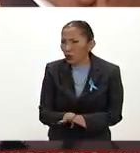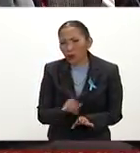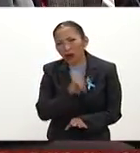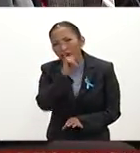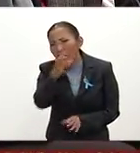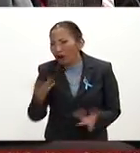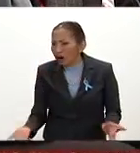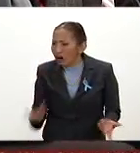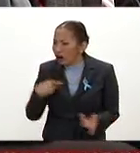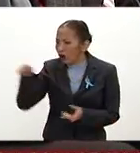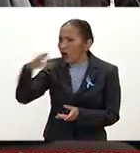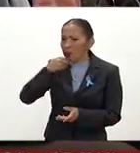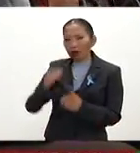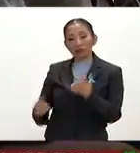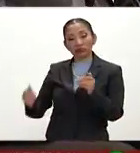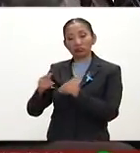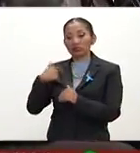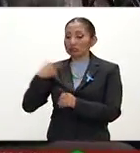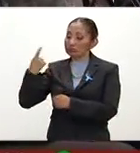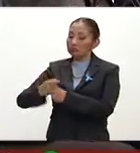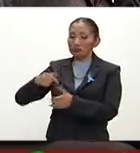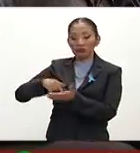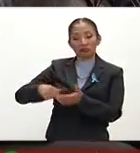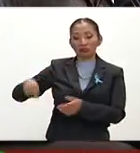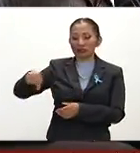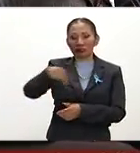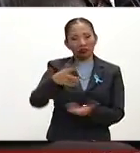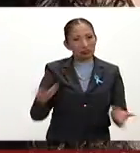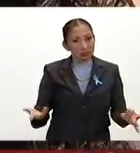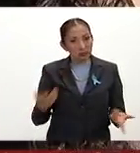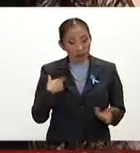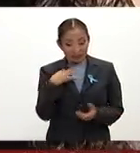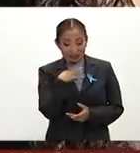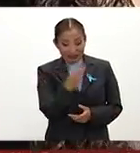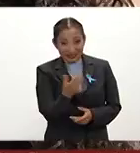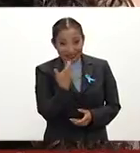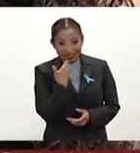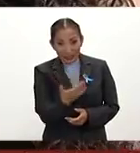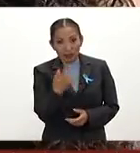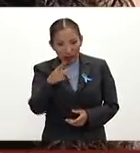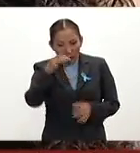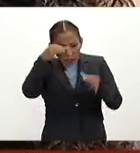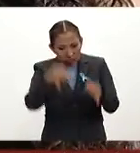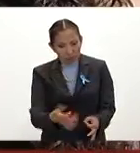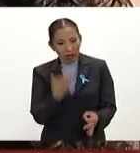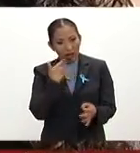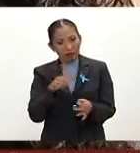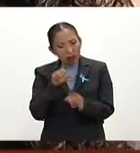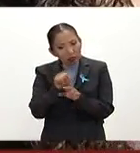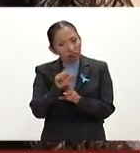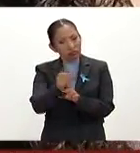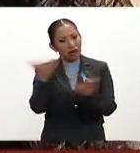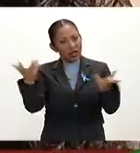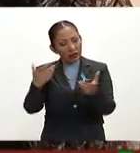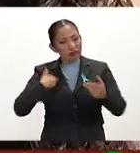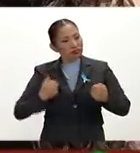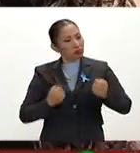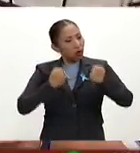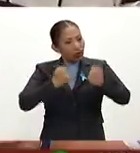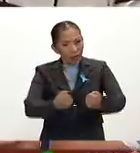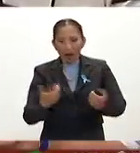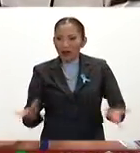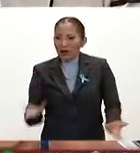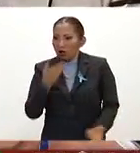poder, ¿no? Entonces, no solamente es que las postulen, sino que realmente puedan ascender y puedan ejercer el poder que